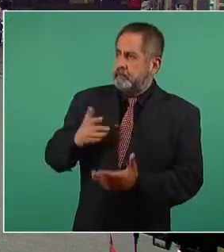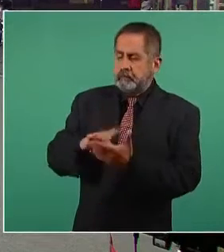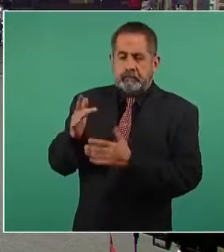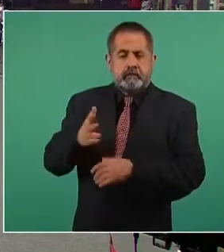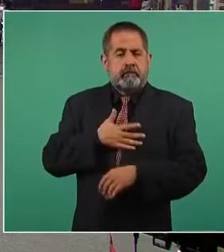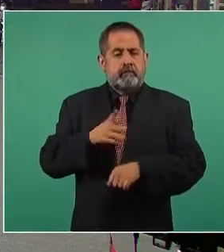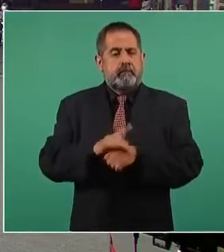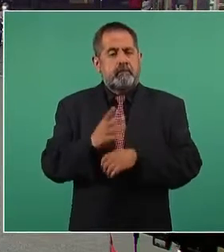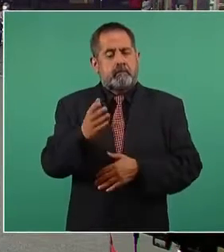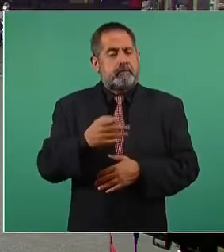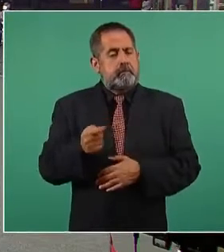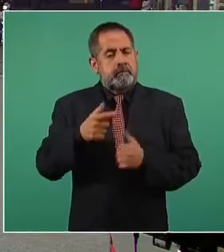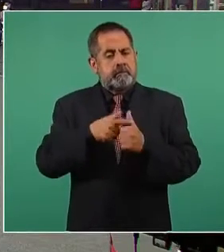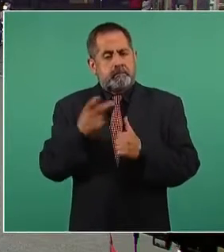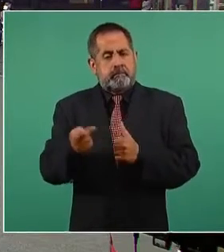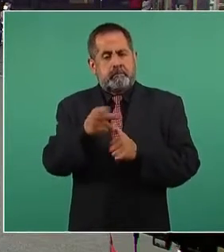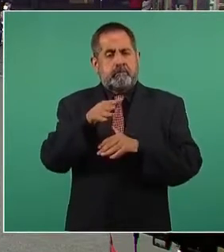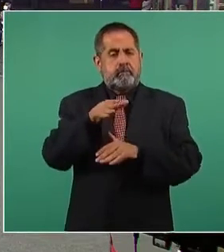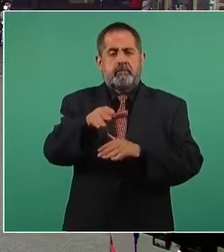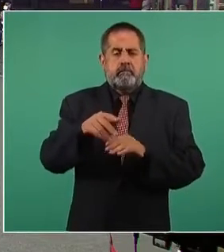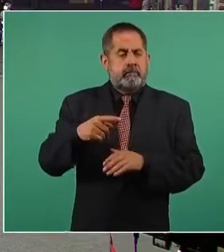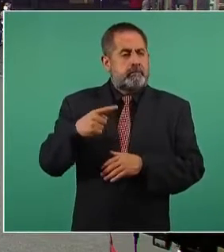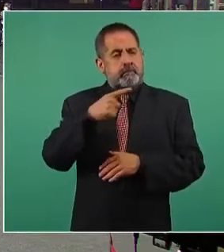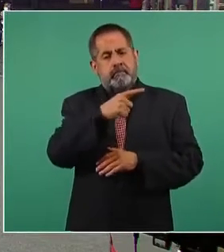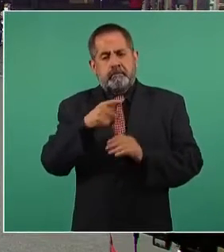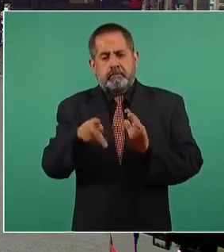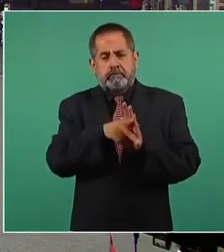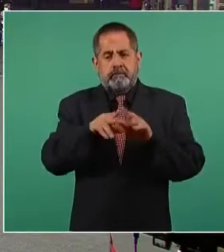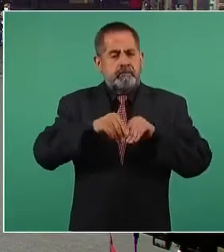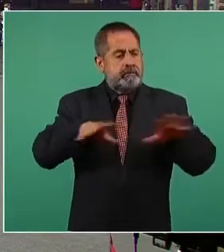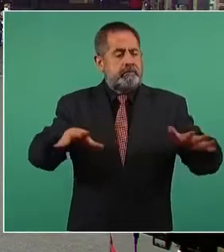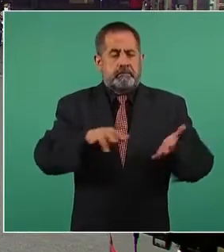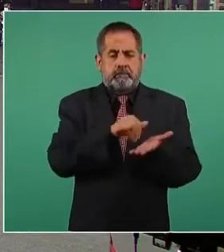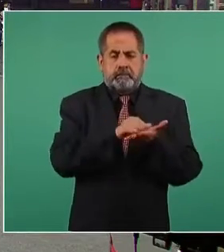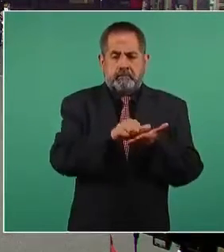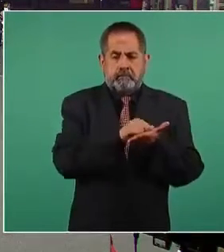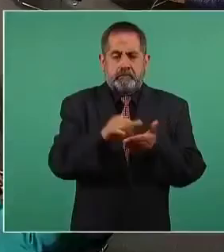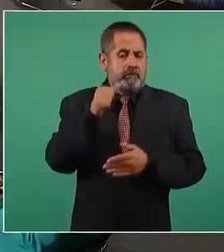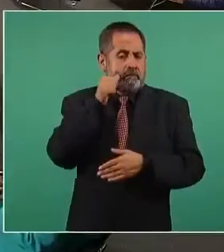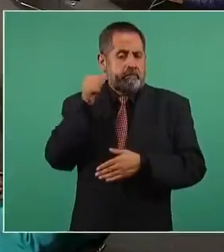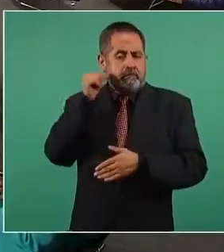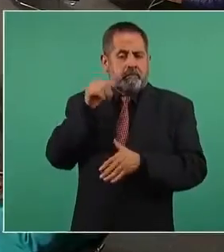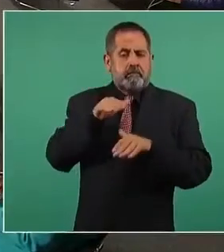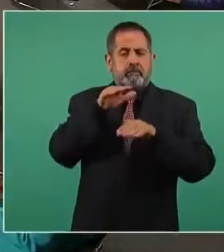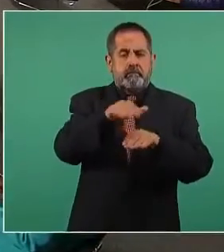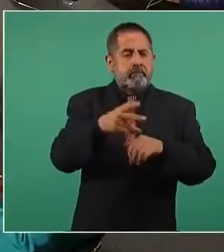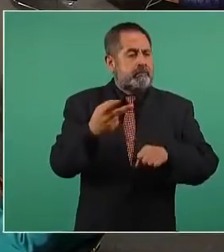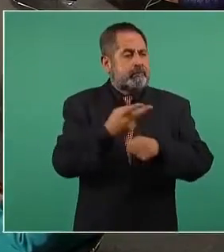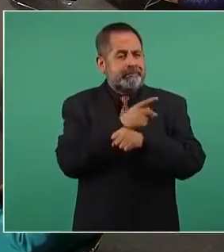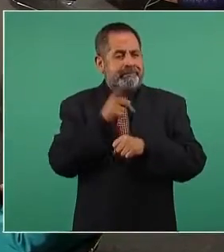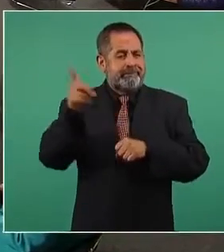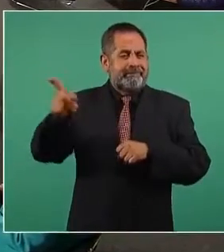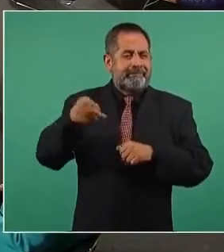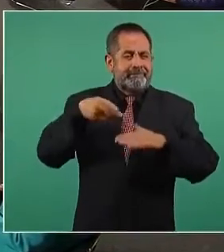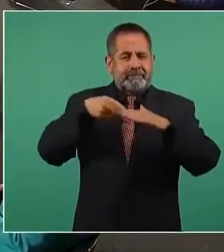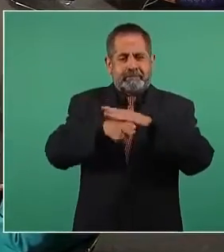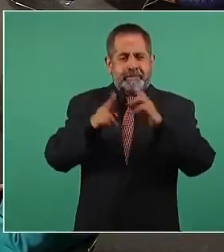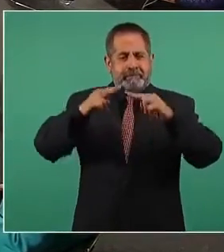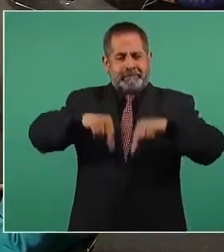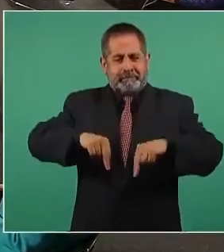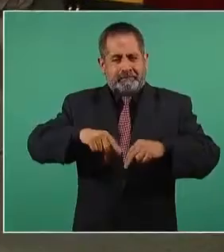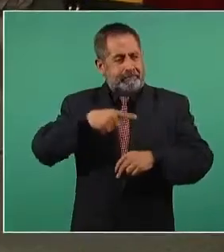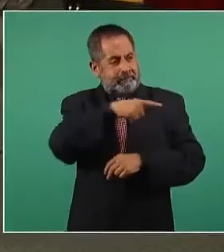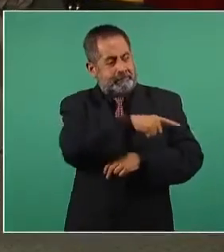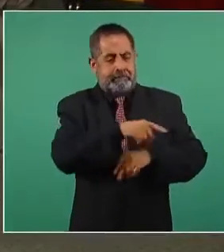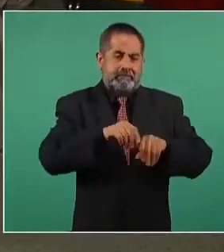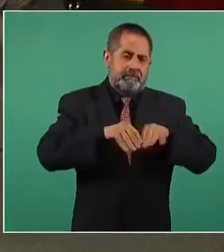Buenos días. Primero preguntarle sobre la publicación del New York Times del día de ayer relacionada con la tragedia en la línea 12 del metro.